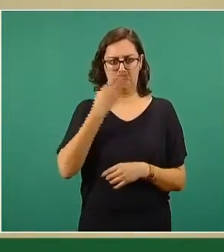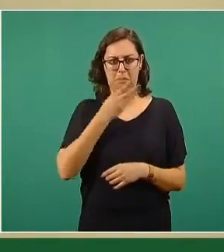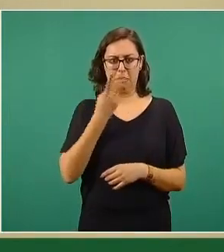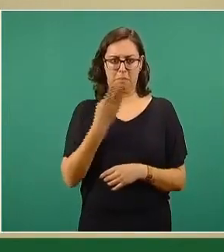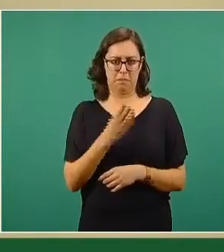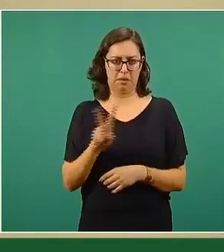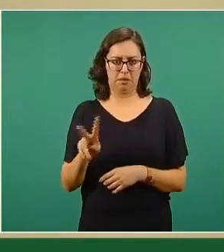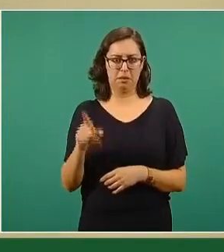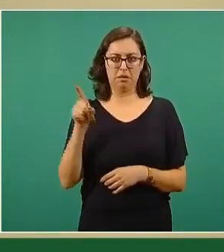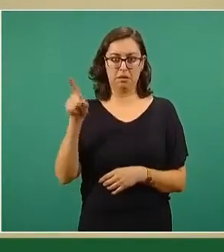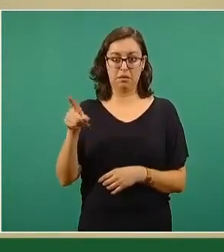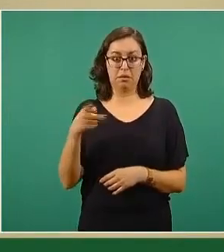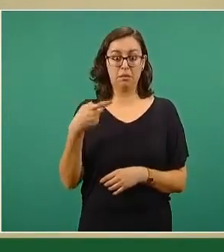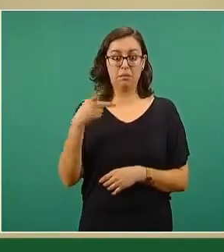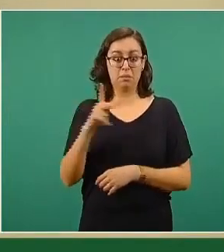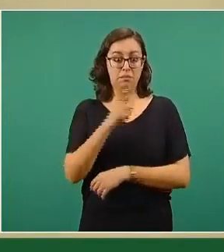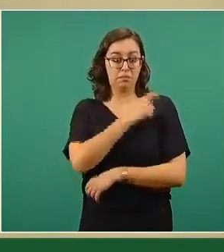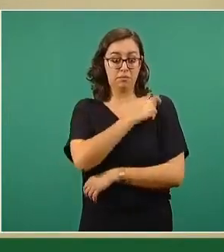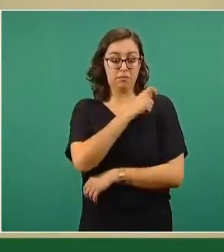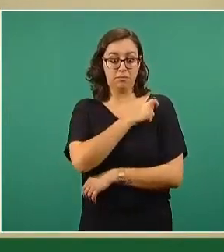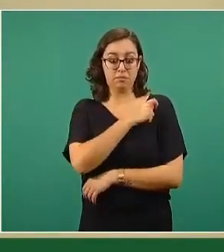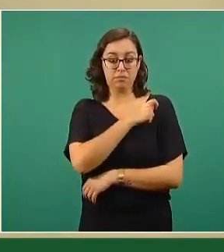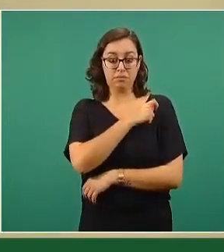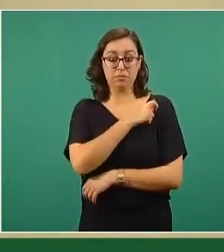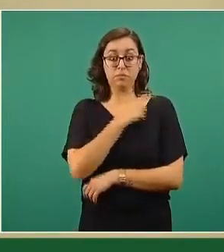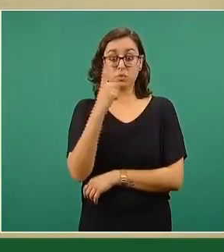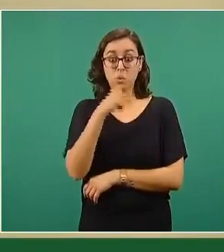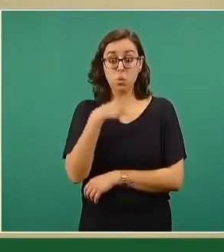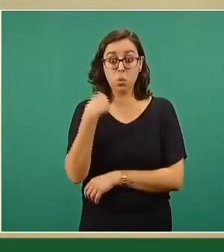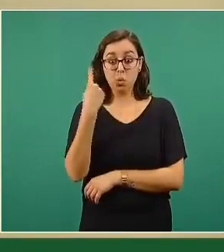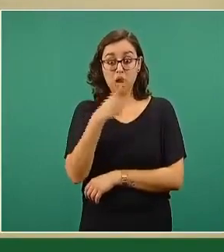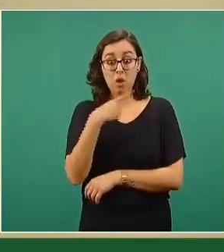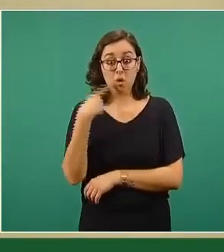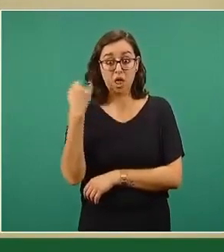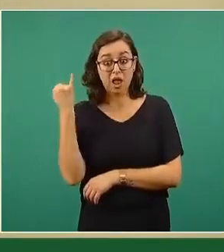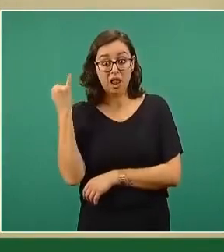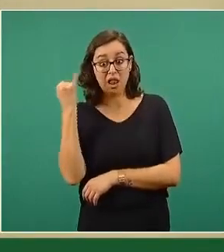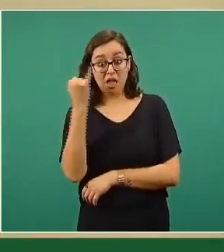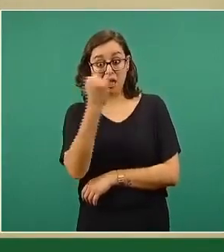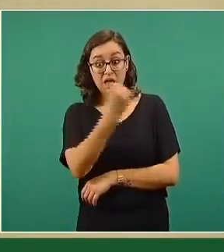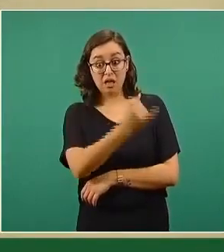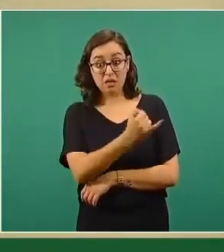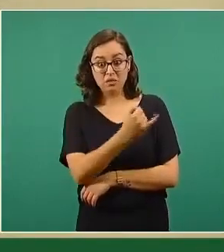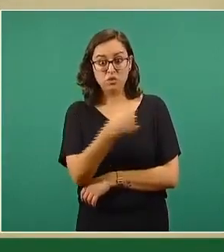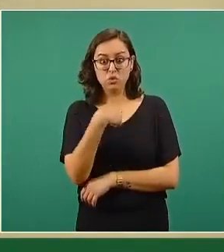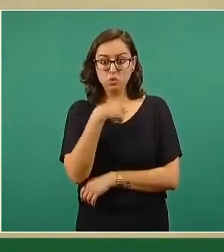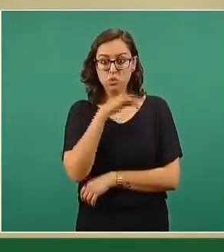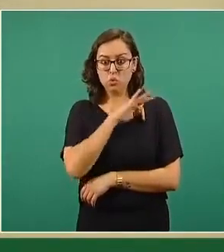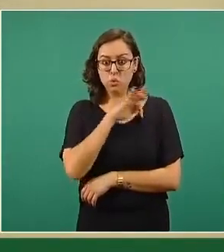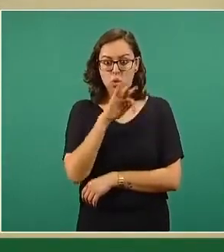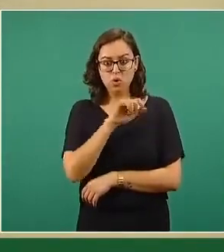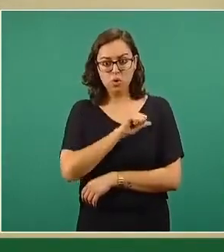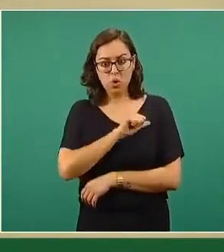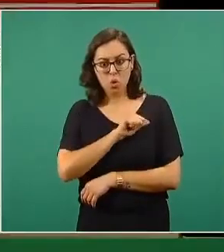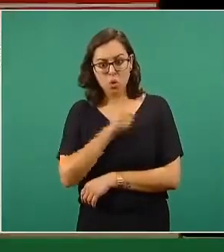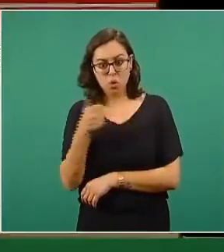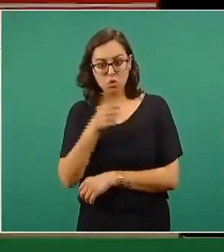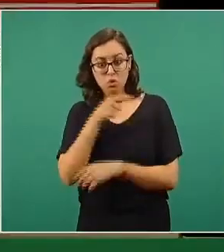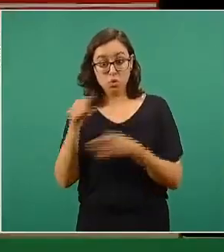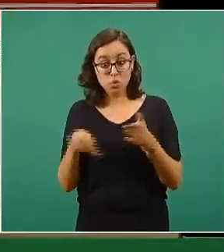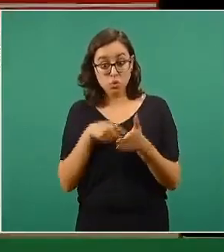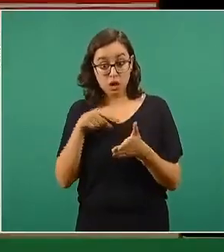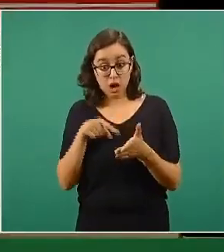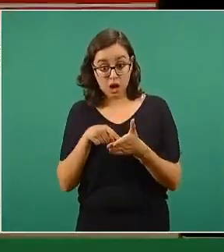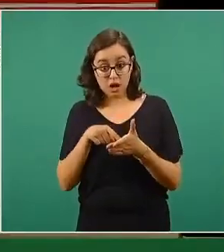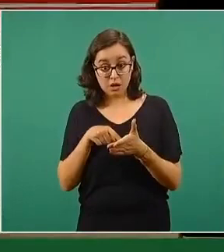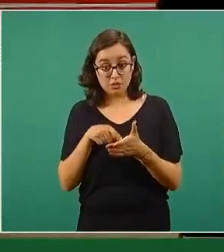sede de vacunación a 1 hora 30 minutos de distancia de mi centro de trabajo. ¿Puedo vacunarme en la Biblioteca Vasconcelos? Y una segunda, por